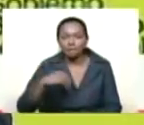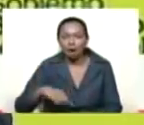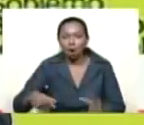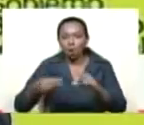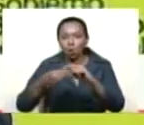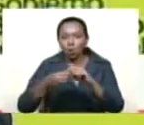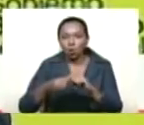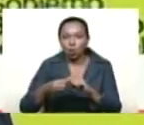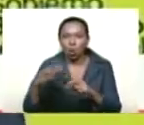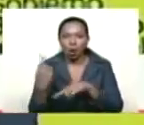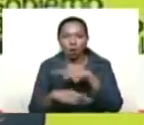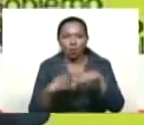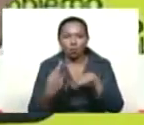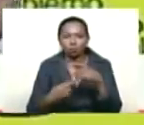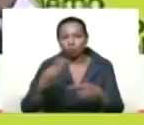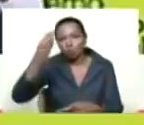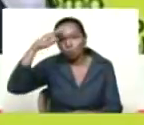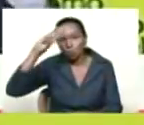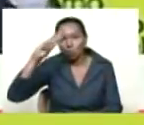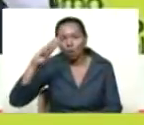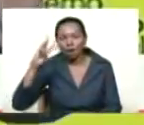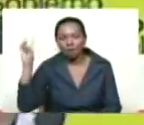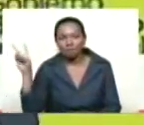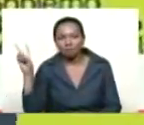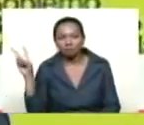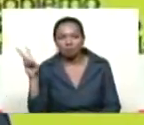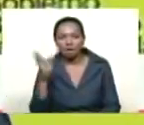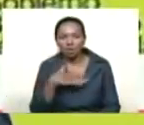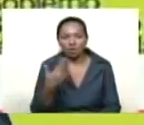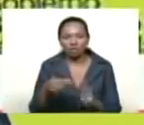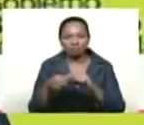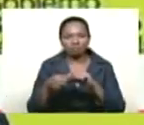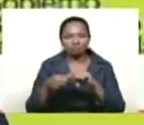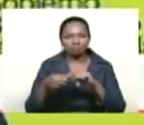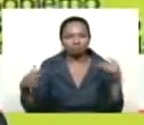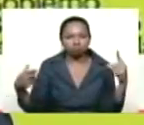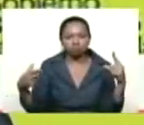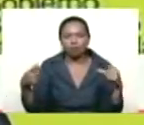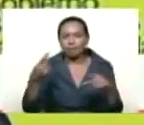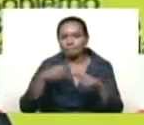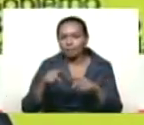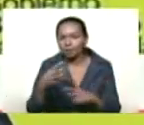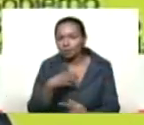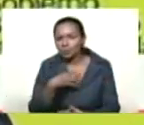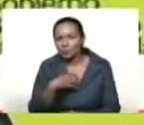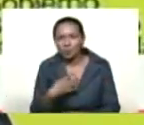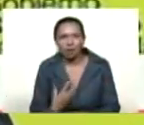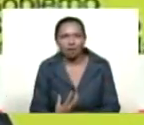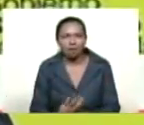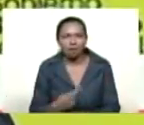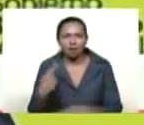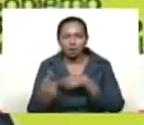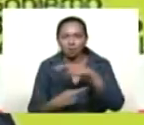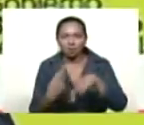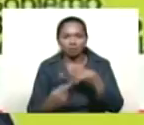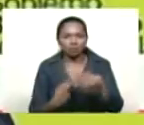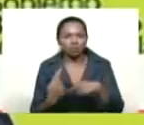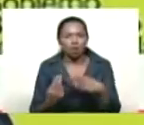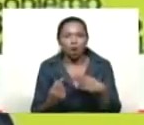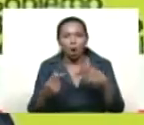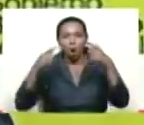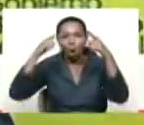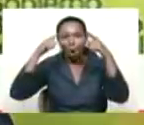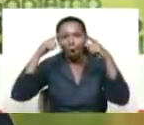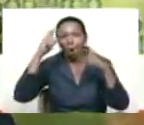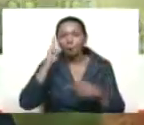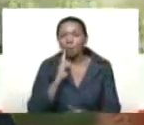la revolución cubana y la revolución bolivariana de Venezuela. La revolución de Martí y Bolívar, la